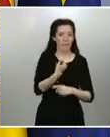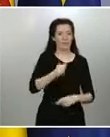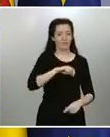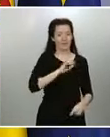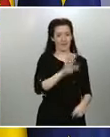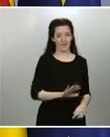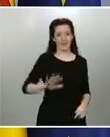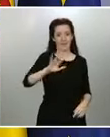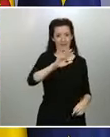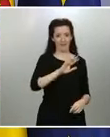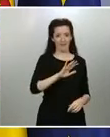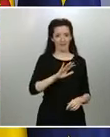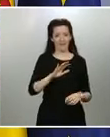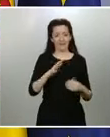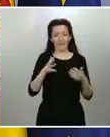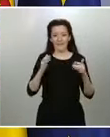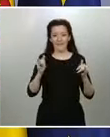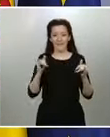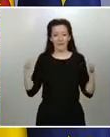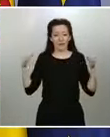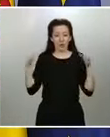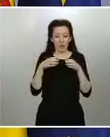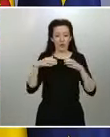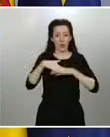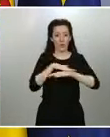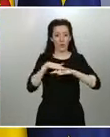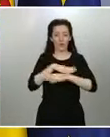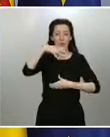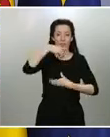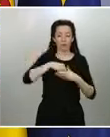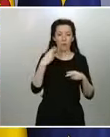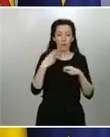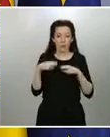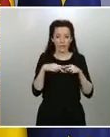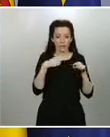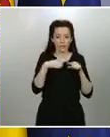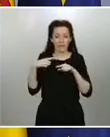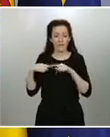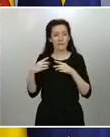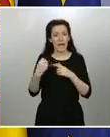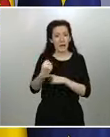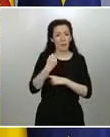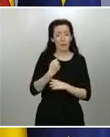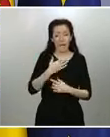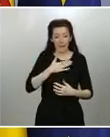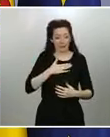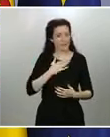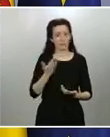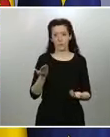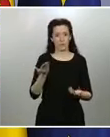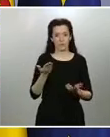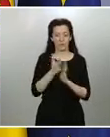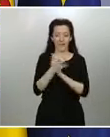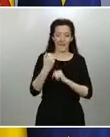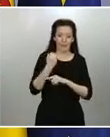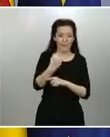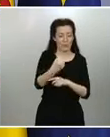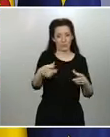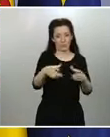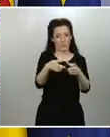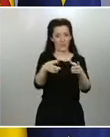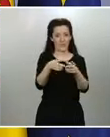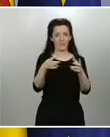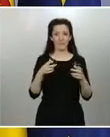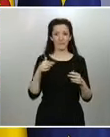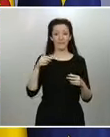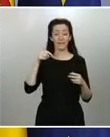gobierno esto no lo teníamos en ningún programa electoral no fue una parte de nuestro programa de gobierno de coalición esto es una crisis de